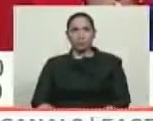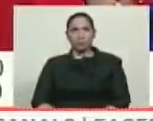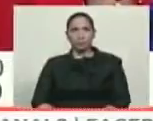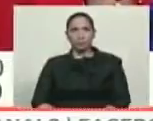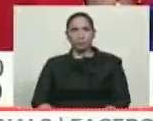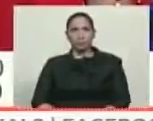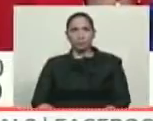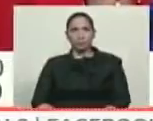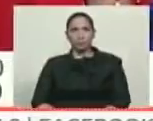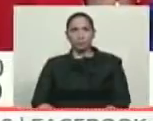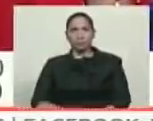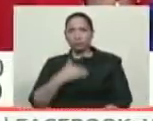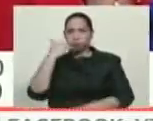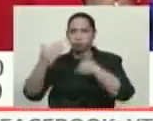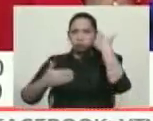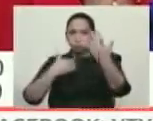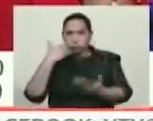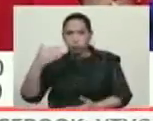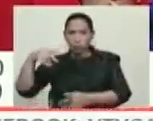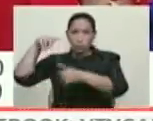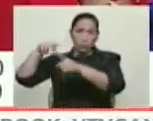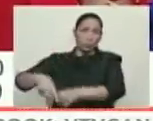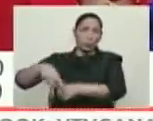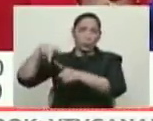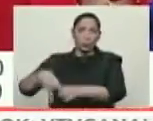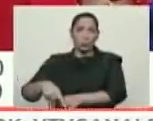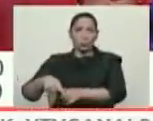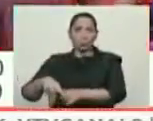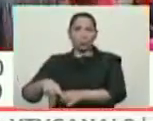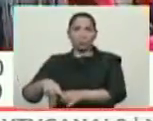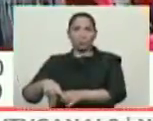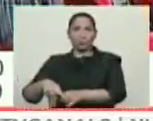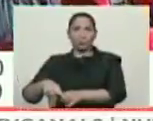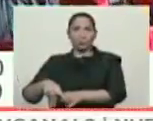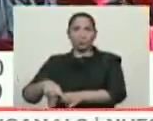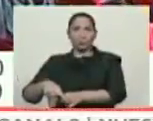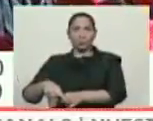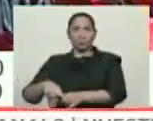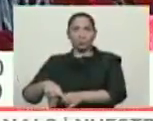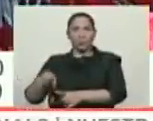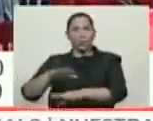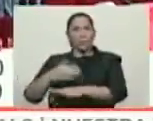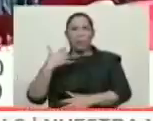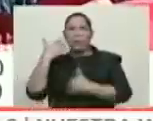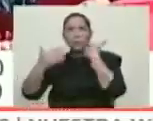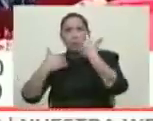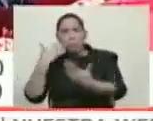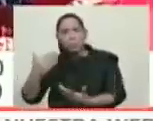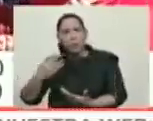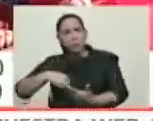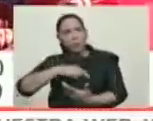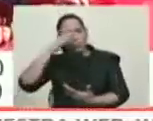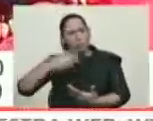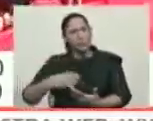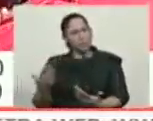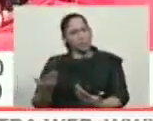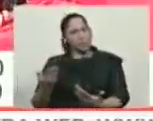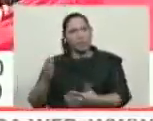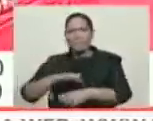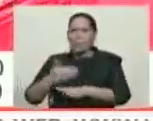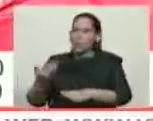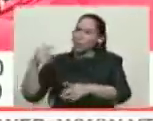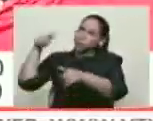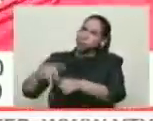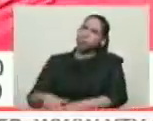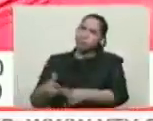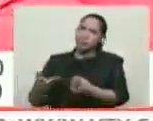La insultan, la denigran. Y aquí, ¿y por qué insultan a nuestros militares? ¿Por qué los denigran?